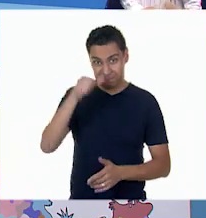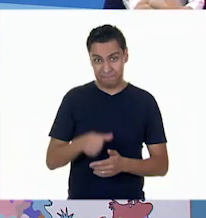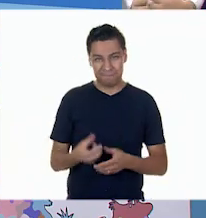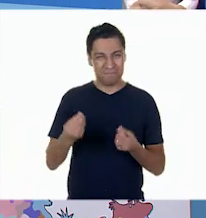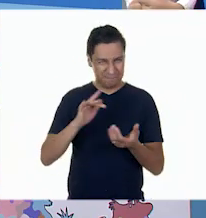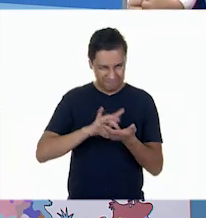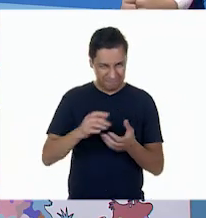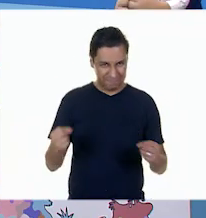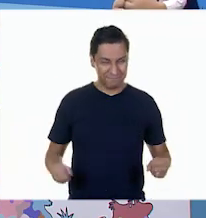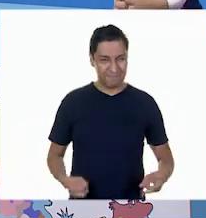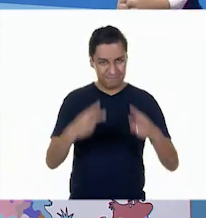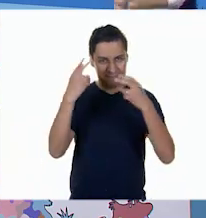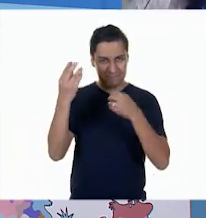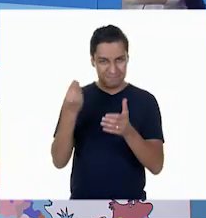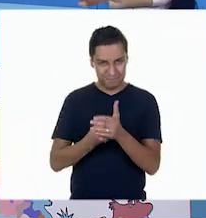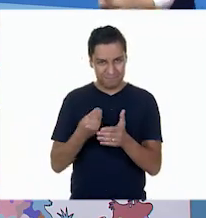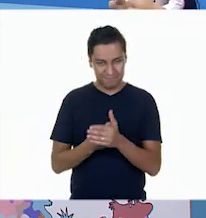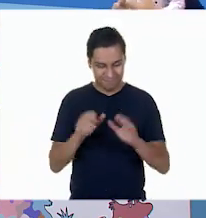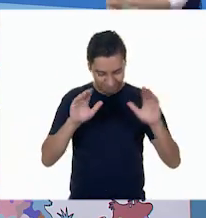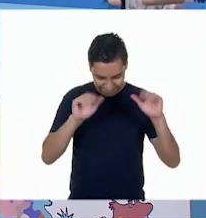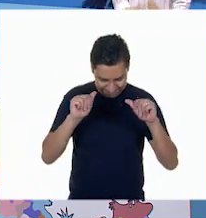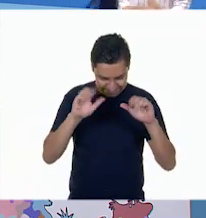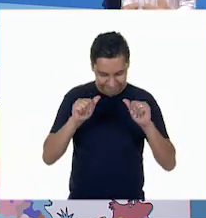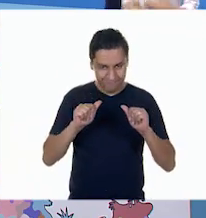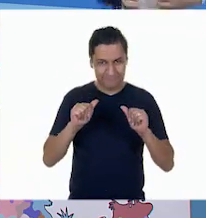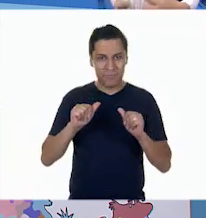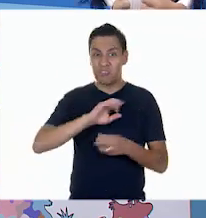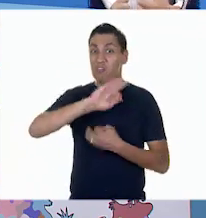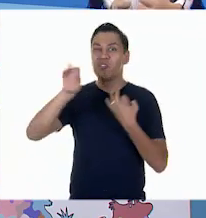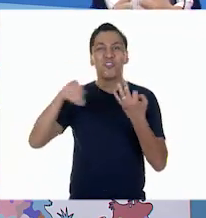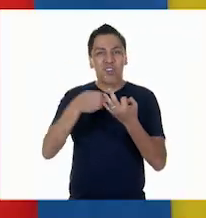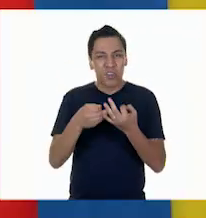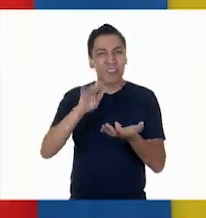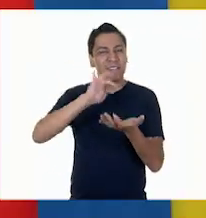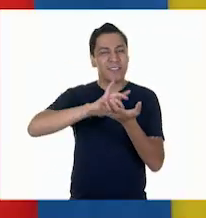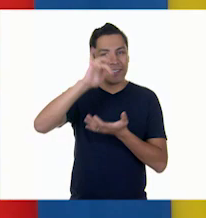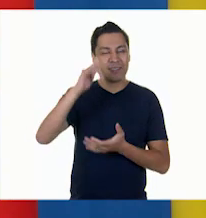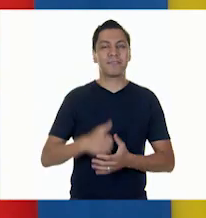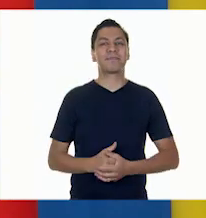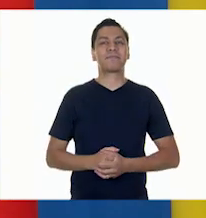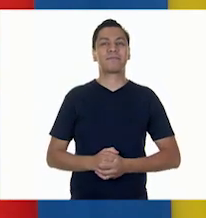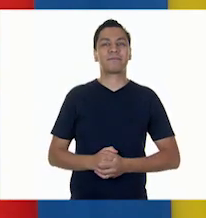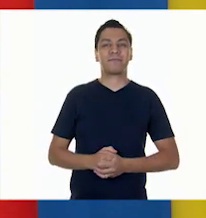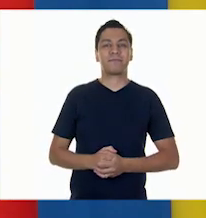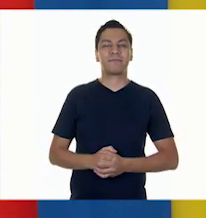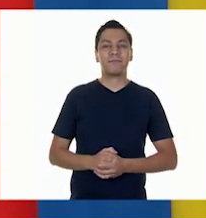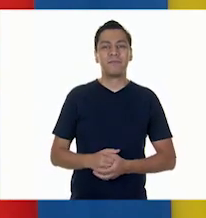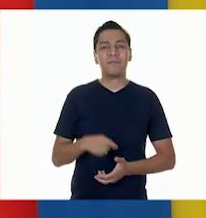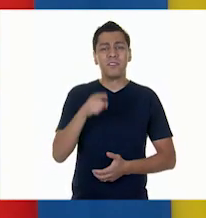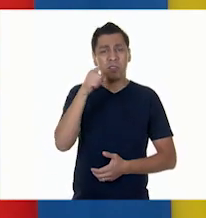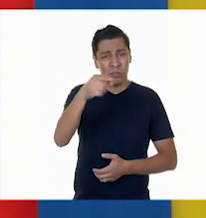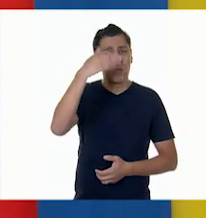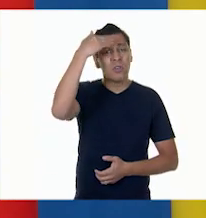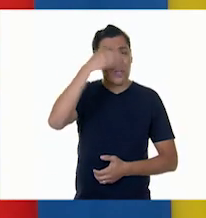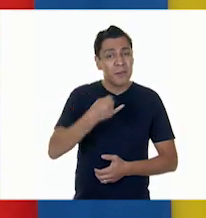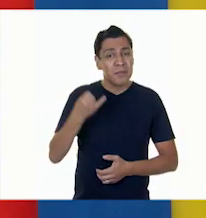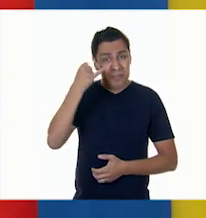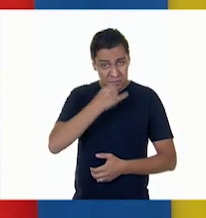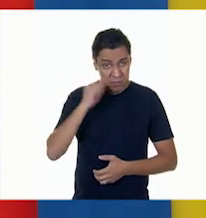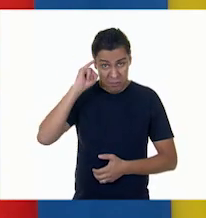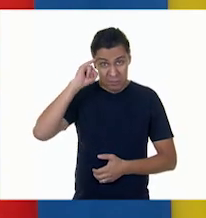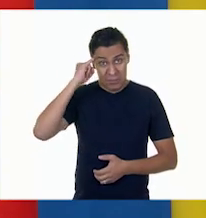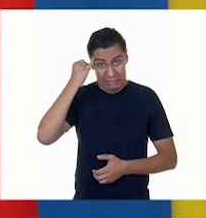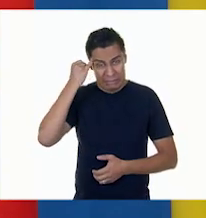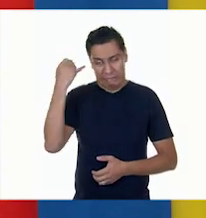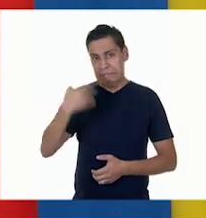Nos vemos en la siguiente clase. Gracias, Ale. Muchas gracias a ustedes, ¿eh? Si te es posible, consulta otros libros y comenta el tema de hoy